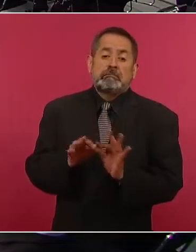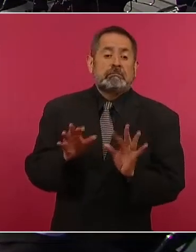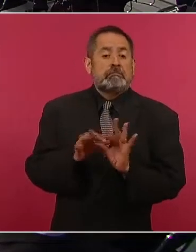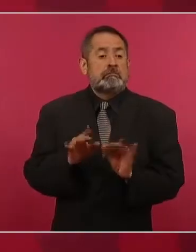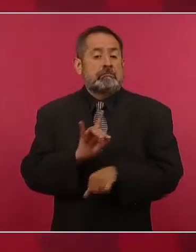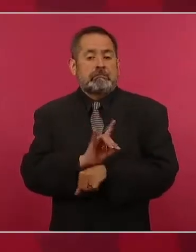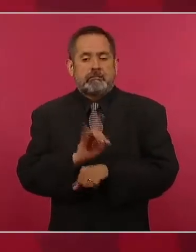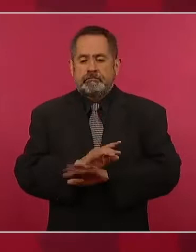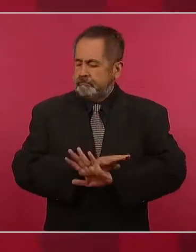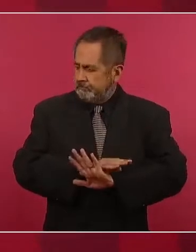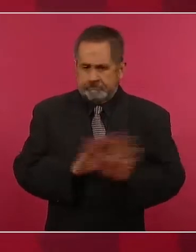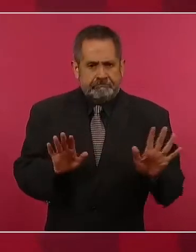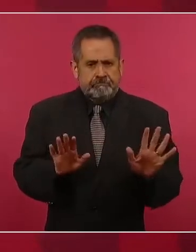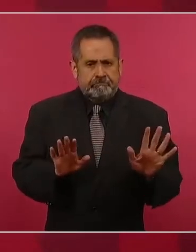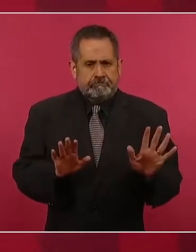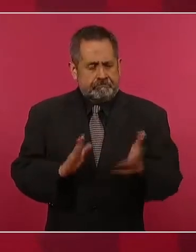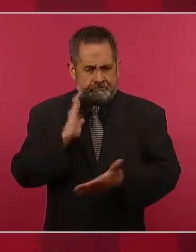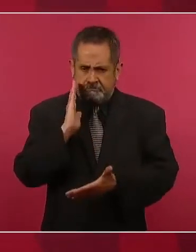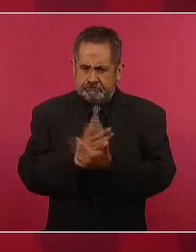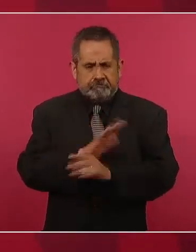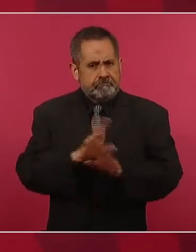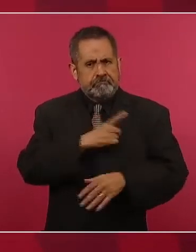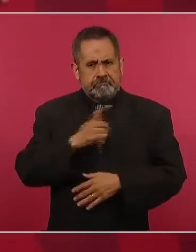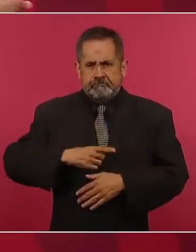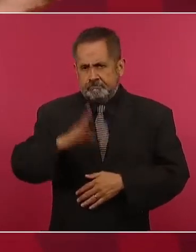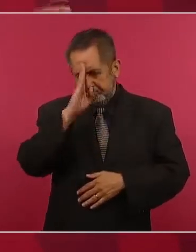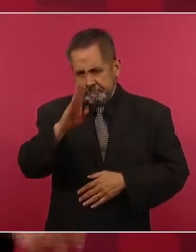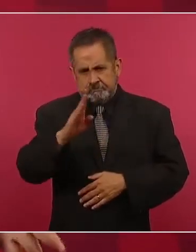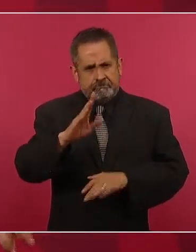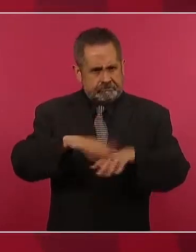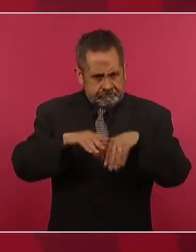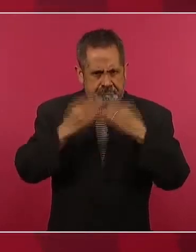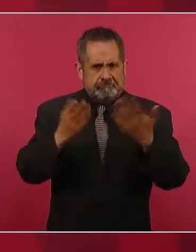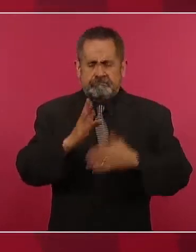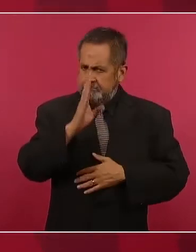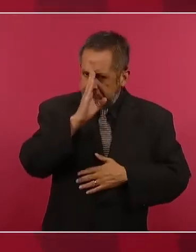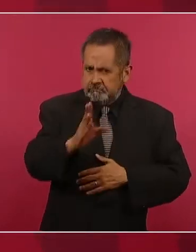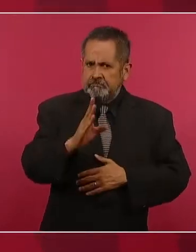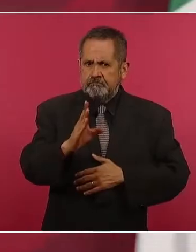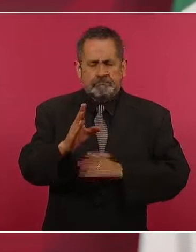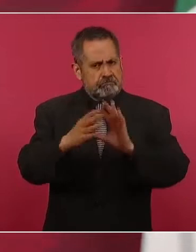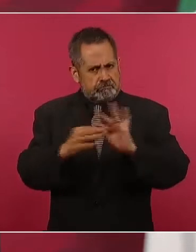Y como que ya es tiempo de definiciones, de hablar con claridad.